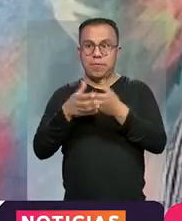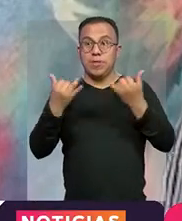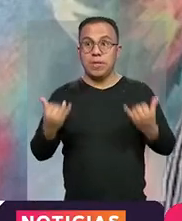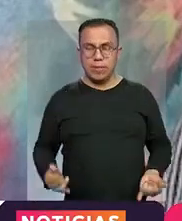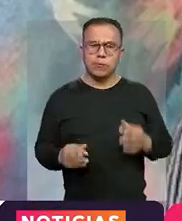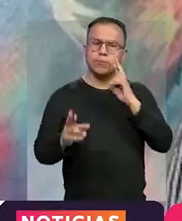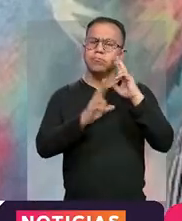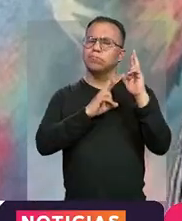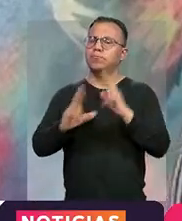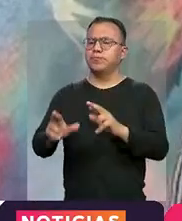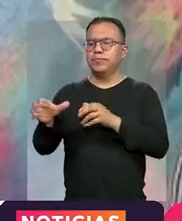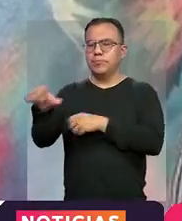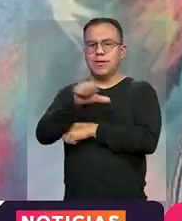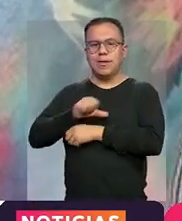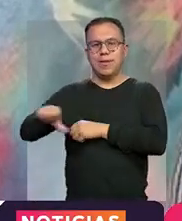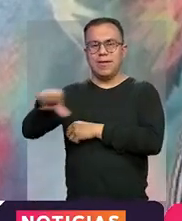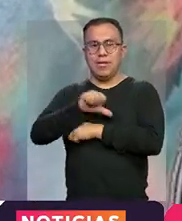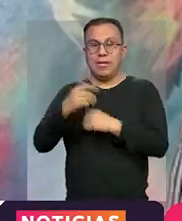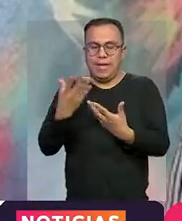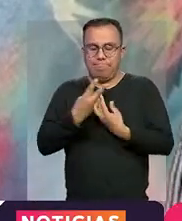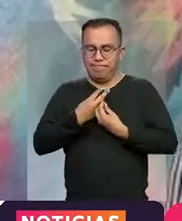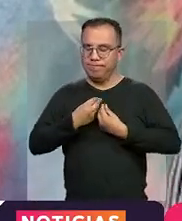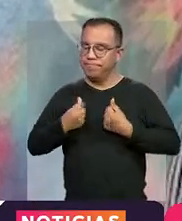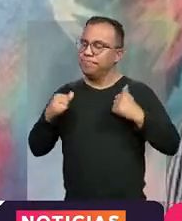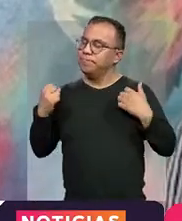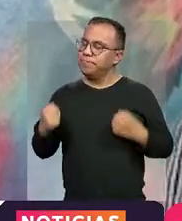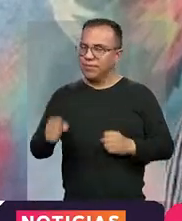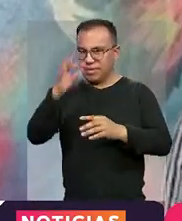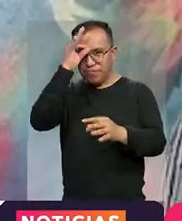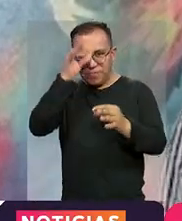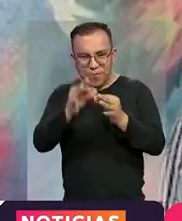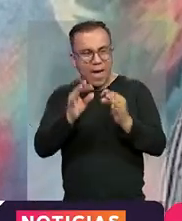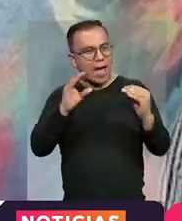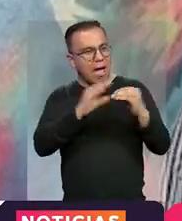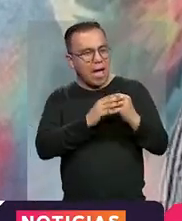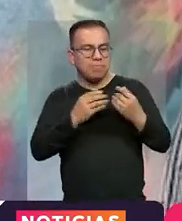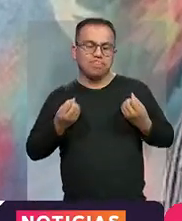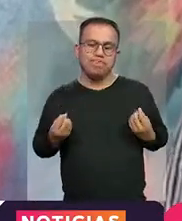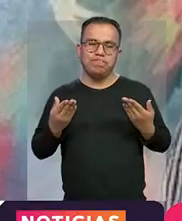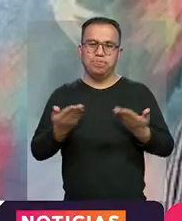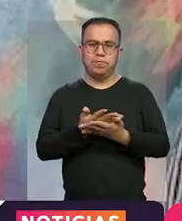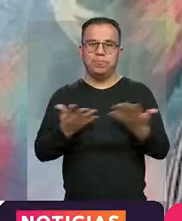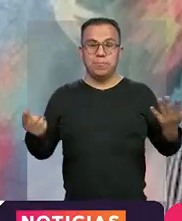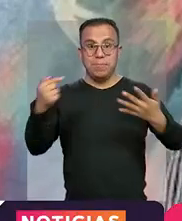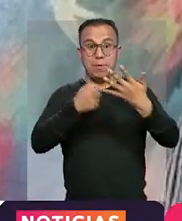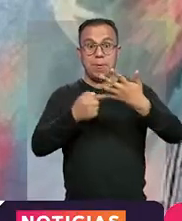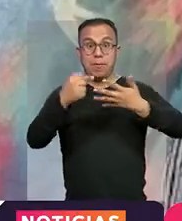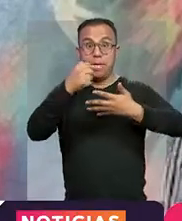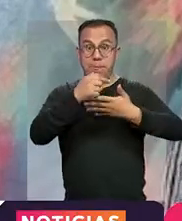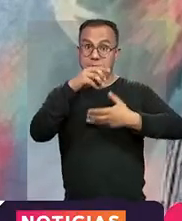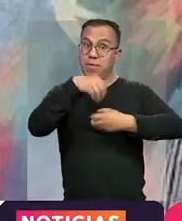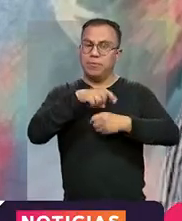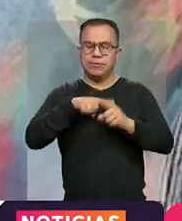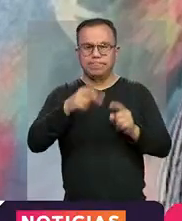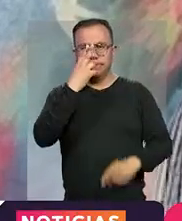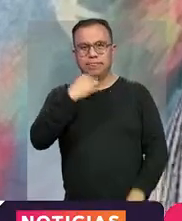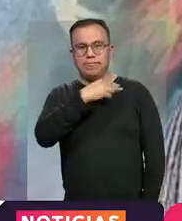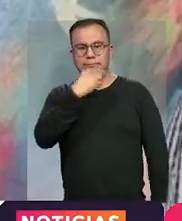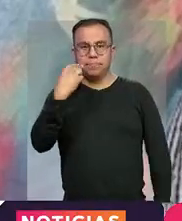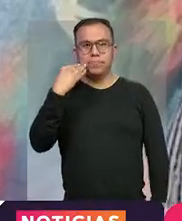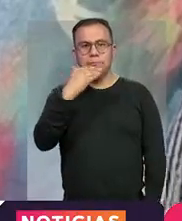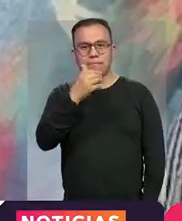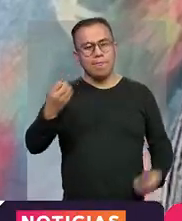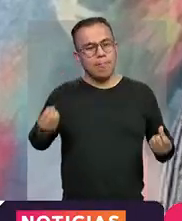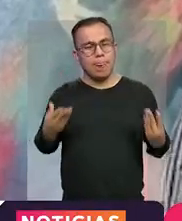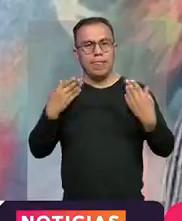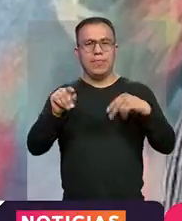haciendo un reconocimiento a todas aquellas mujeres que han sanado, llenas de fe, empatía, generosidad, entre muchos otros valores. Y mi compromiso con la mujer y su